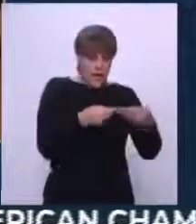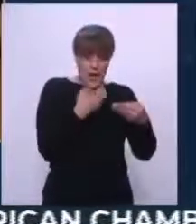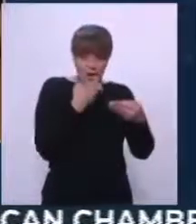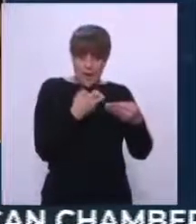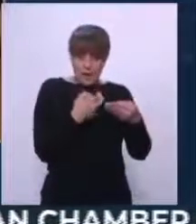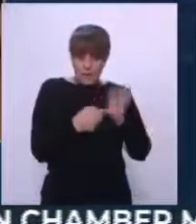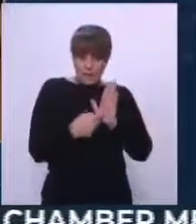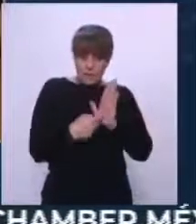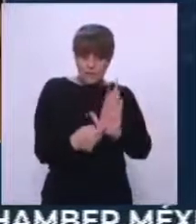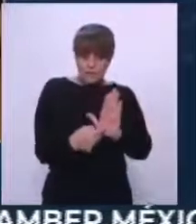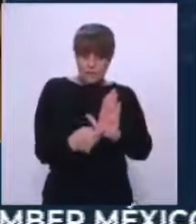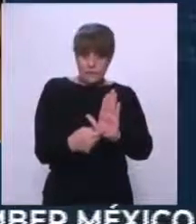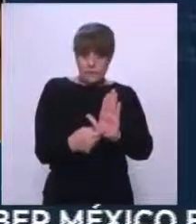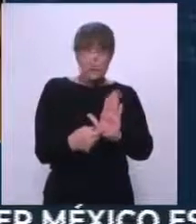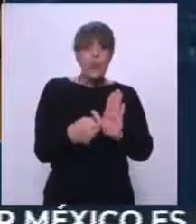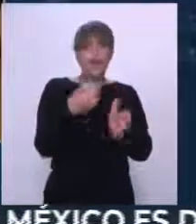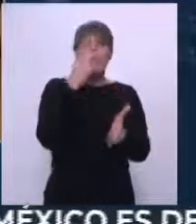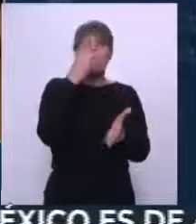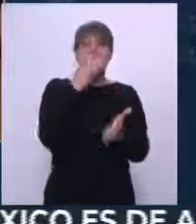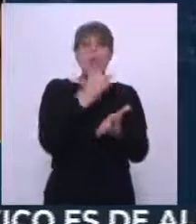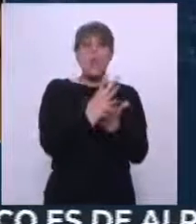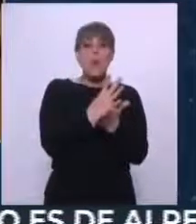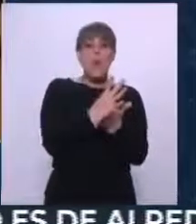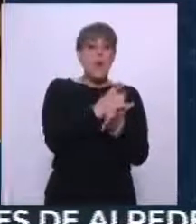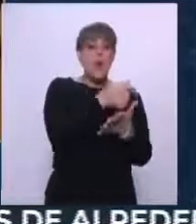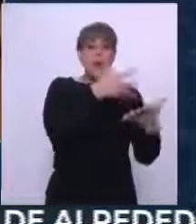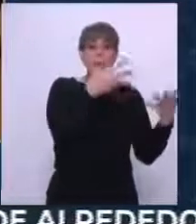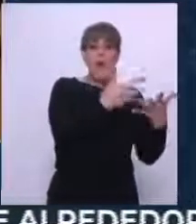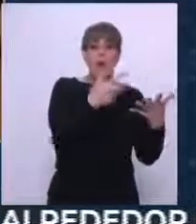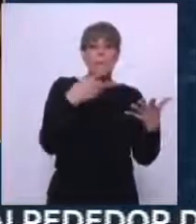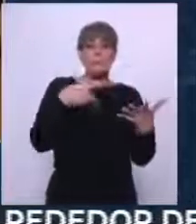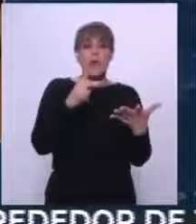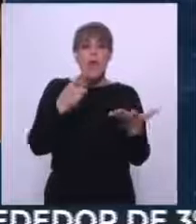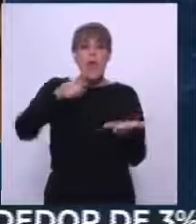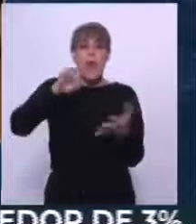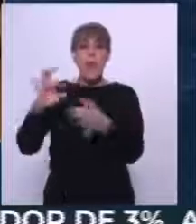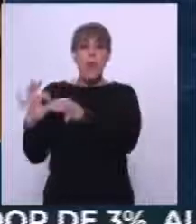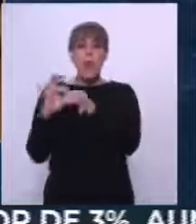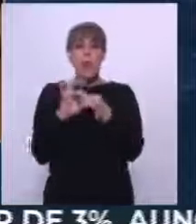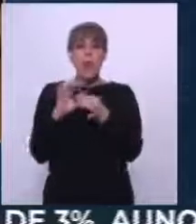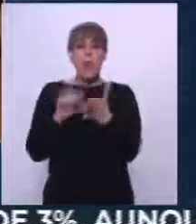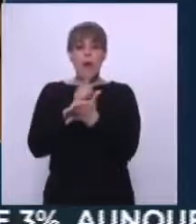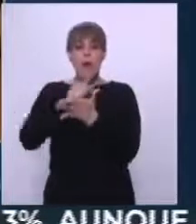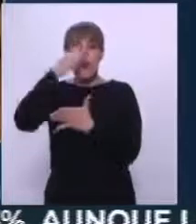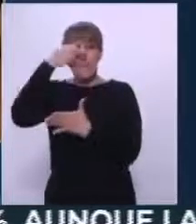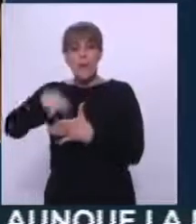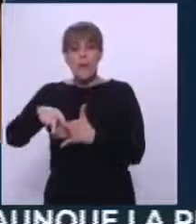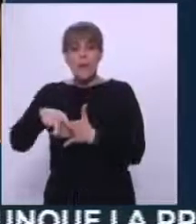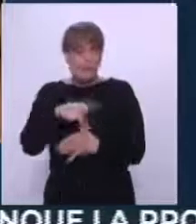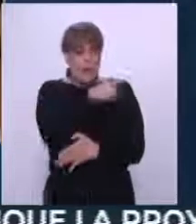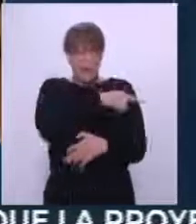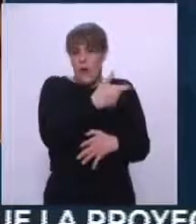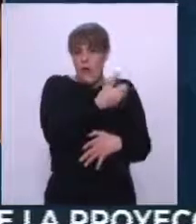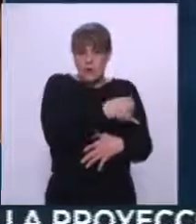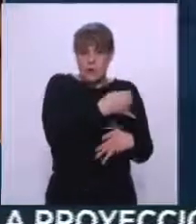se recolectó sin la anuencia de México de una manera ilegal, como lo hace muchas veces el gobierno